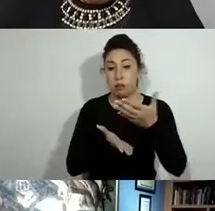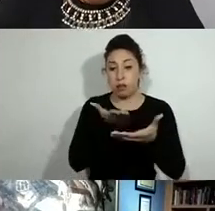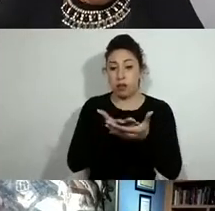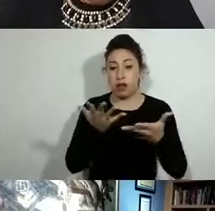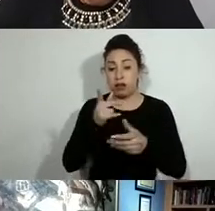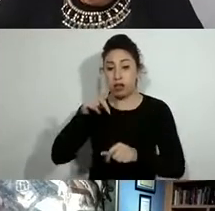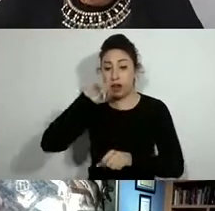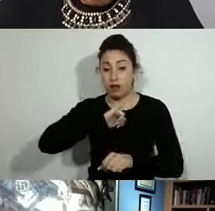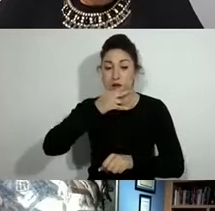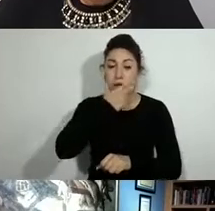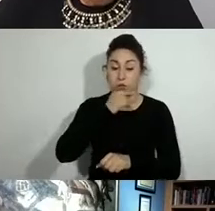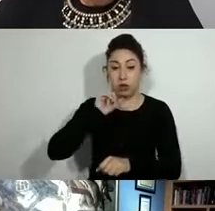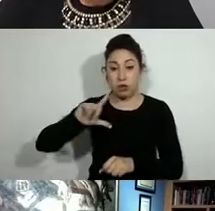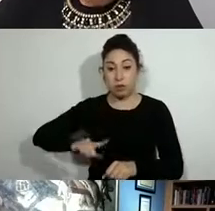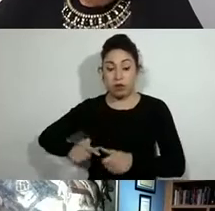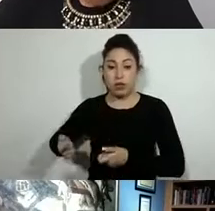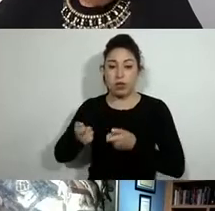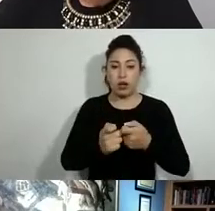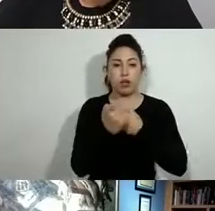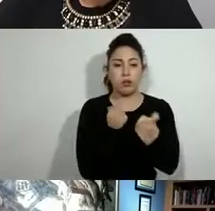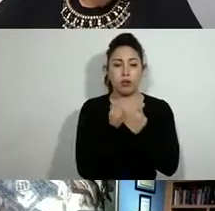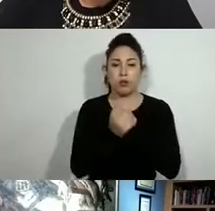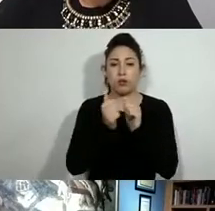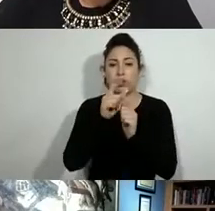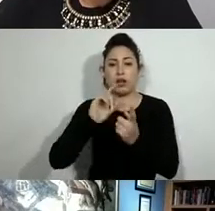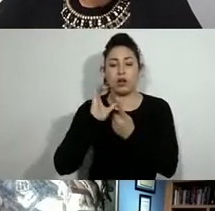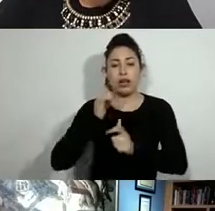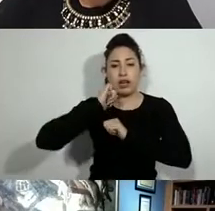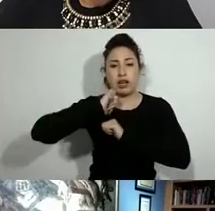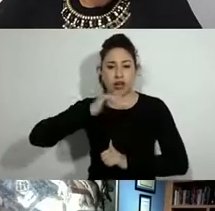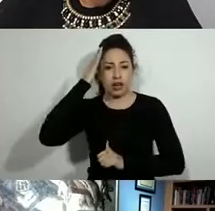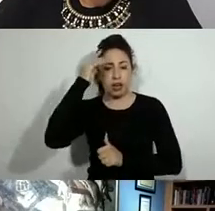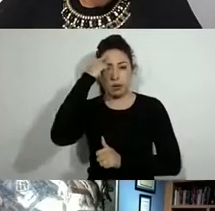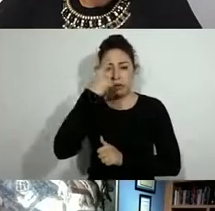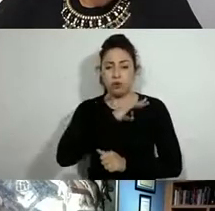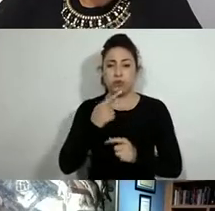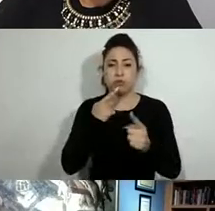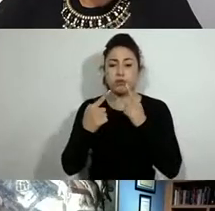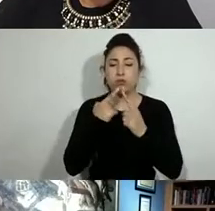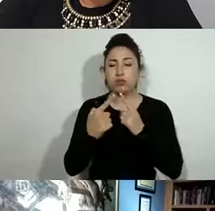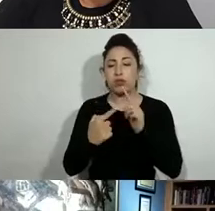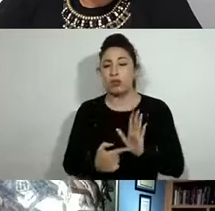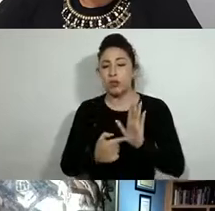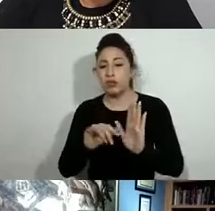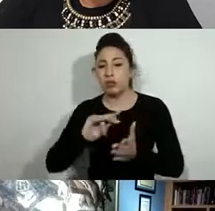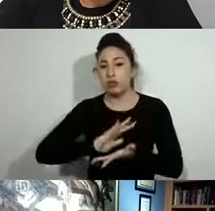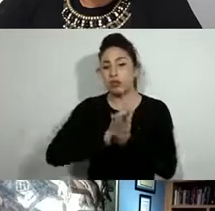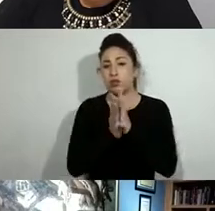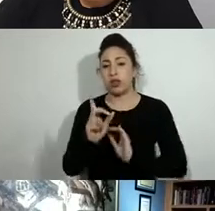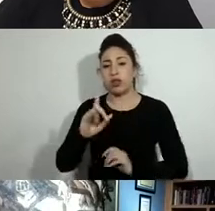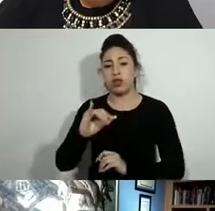se turnarán inmediatamente a comisión o comisiones respectivas para que se dictaminen y las presenten las y los diputados.